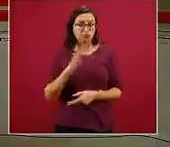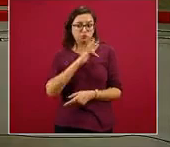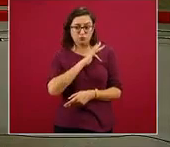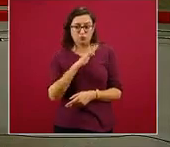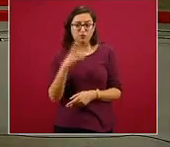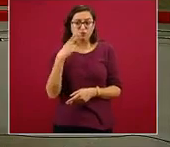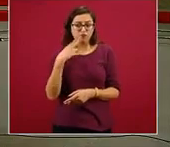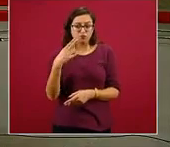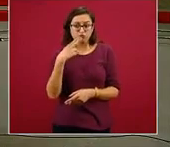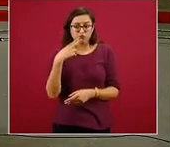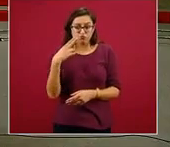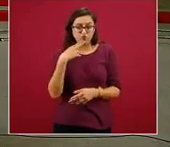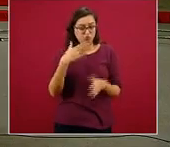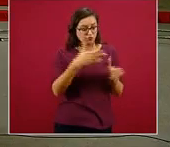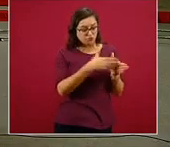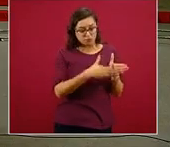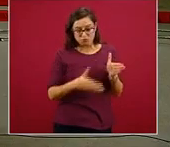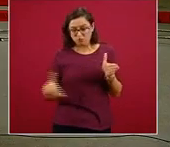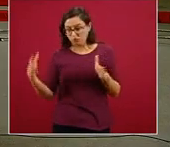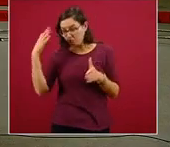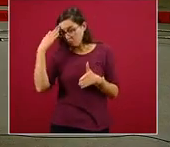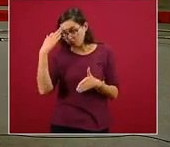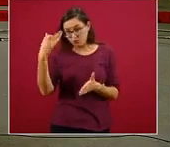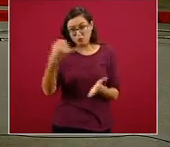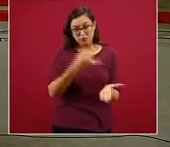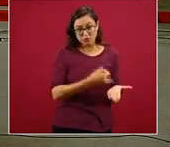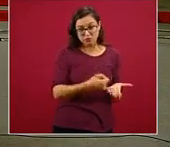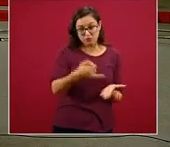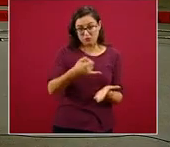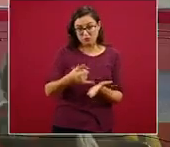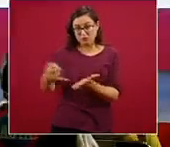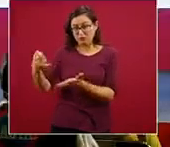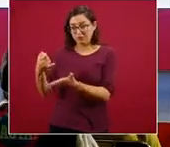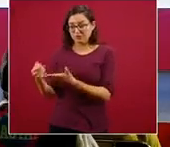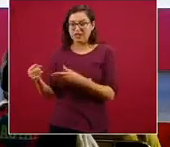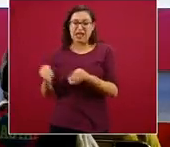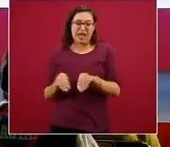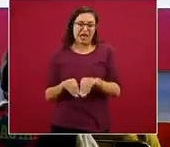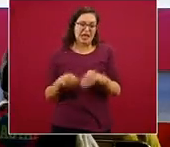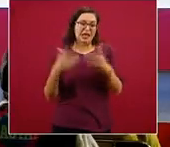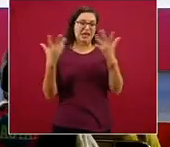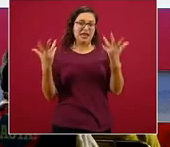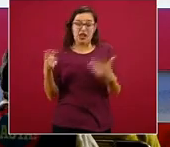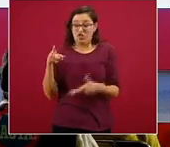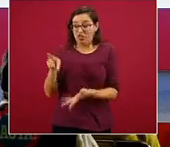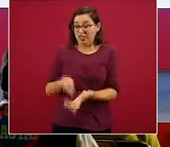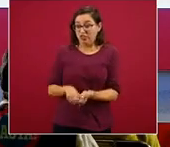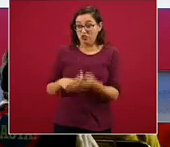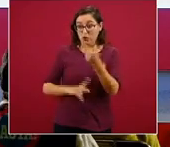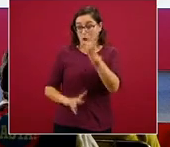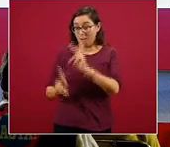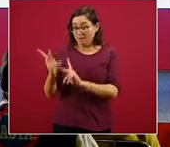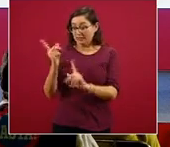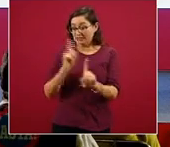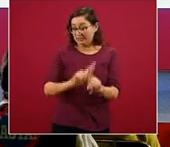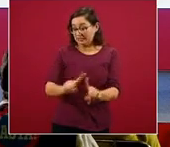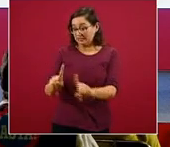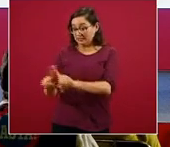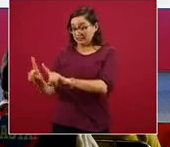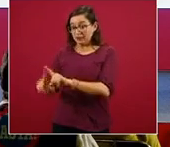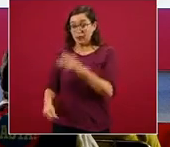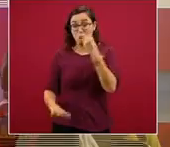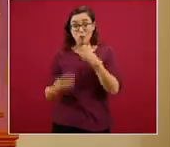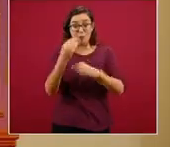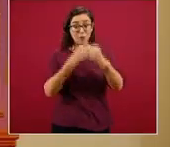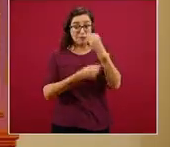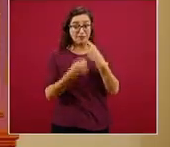del ciclo productivo de la milpa. Por supuesto que esa diversidad biológica y esa diversidad de